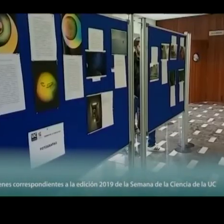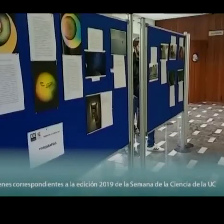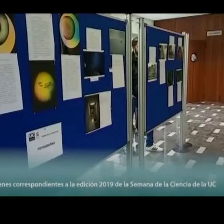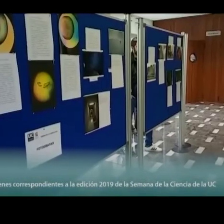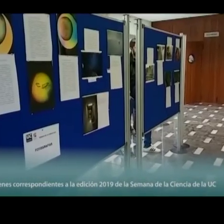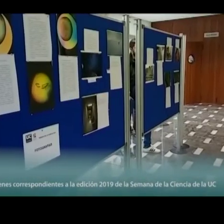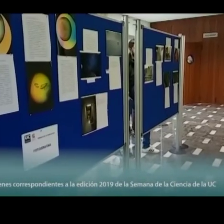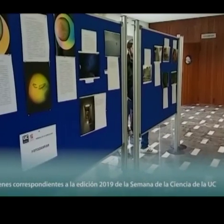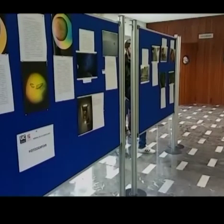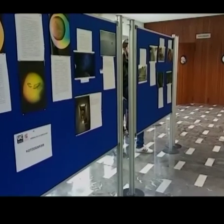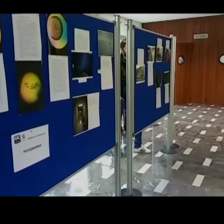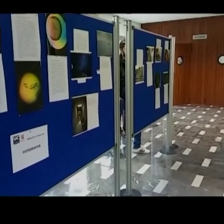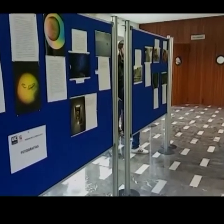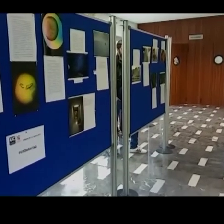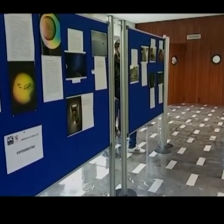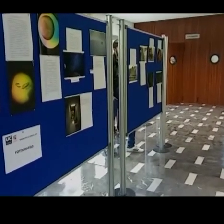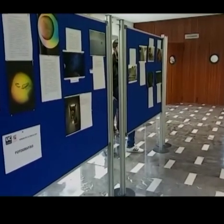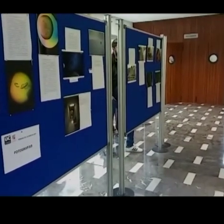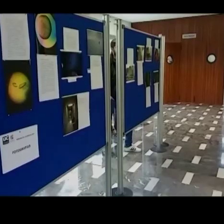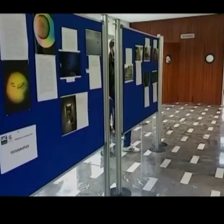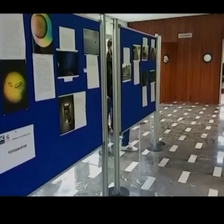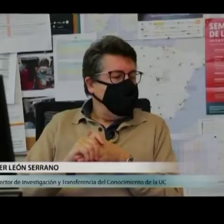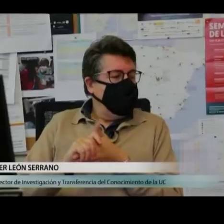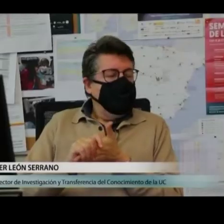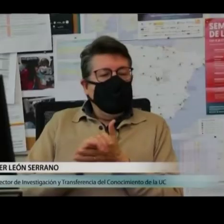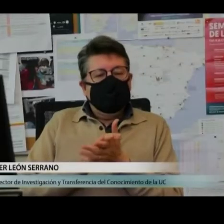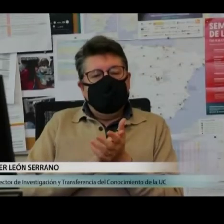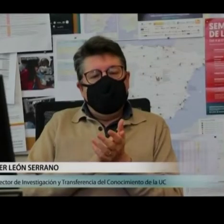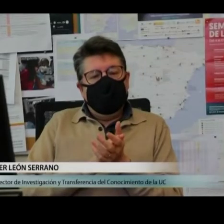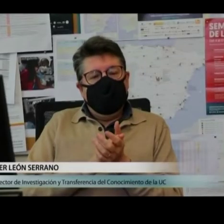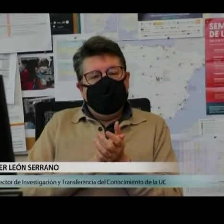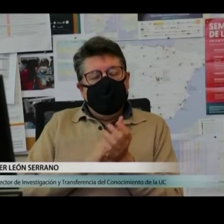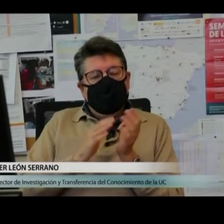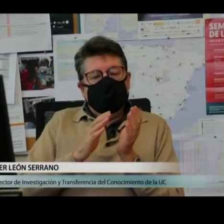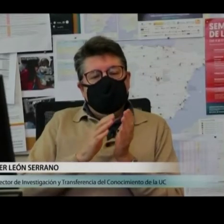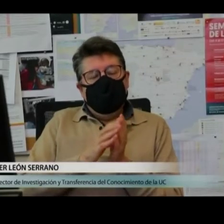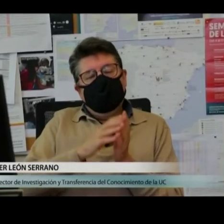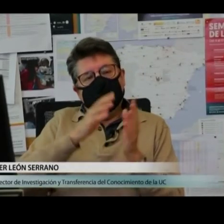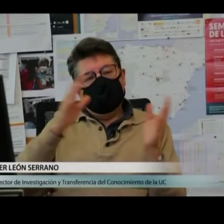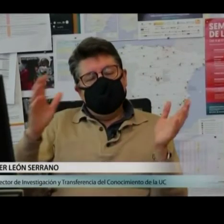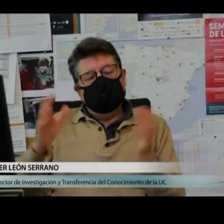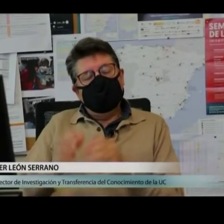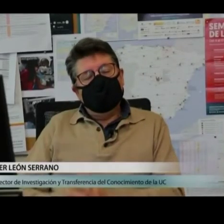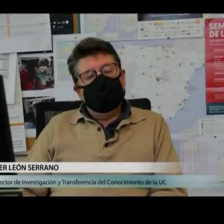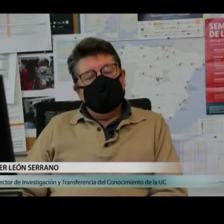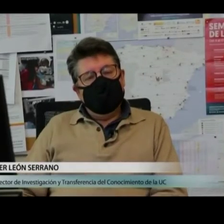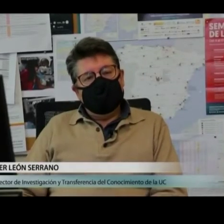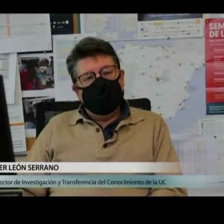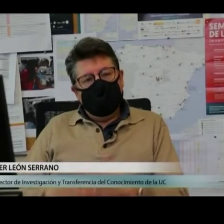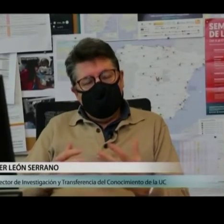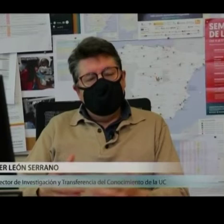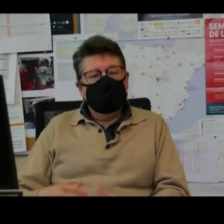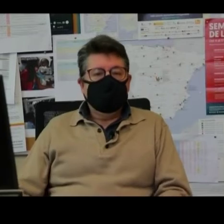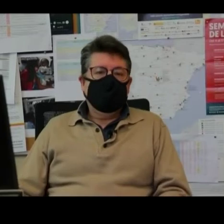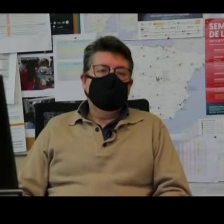por personal investigador, en las que conocerán los proyectos científicos actuales relacionados con la materia oscura, los arrecifes marinos